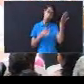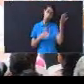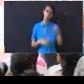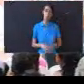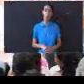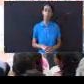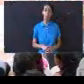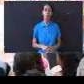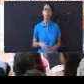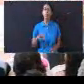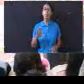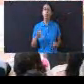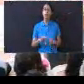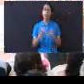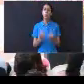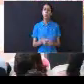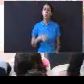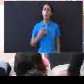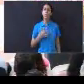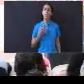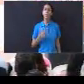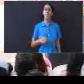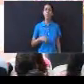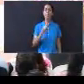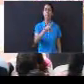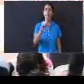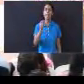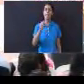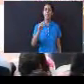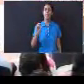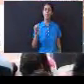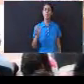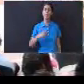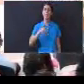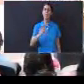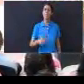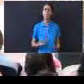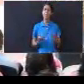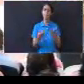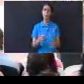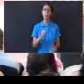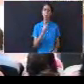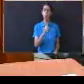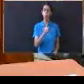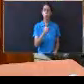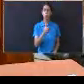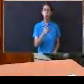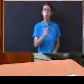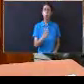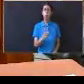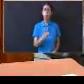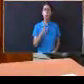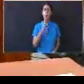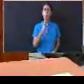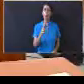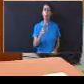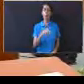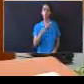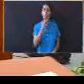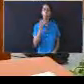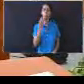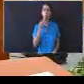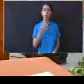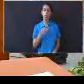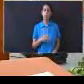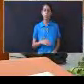¿Cómo se siente alguien que le están dando los diagnósticos? Le dicen, usted ya no tiene nada, hermano. O alguien que abre los ojos